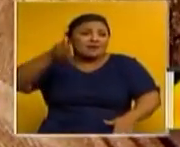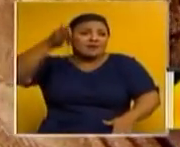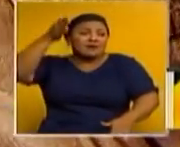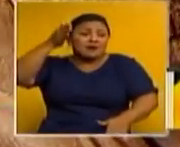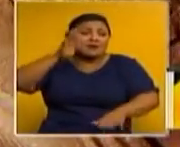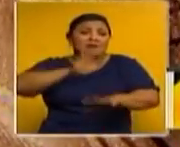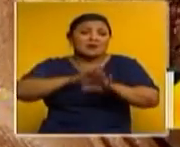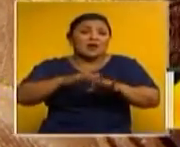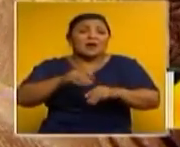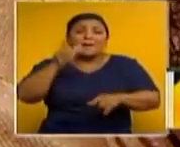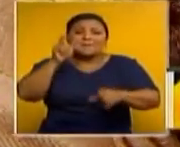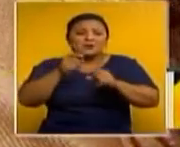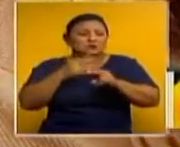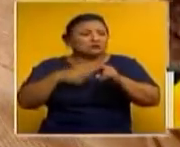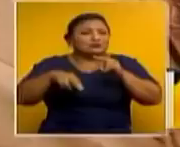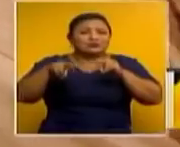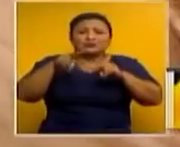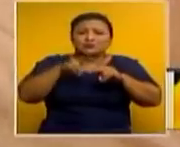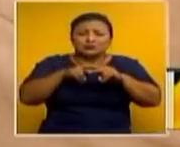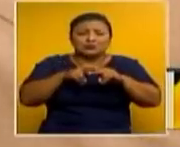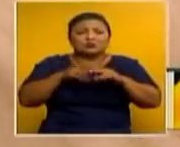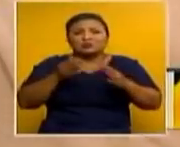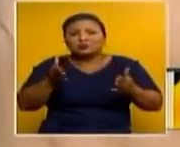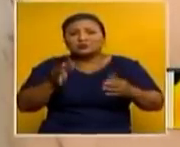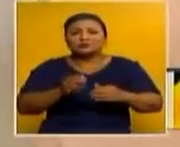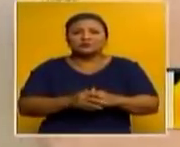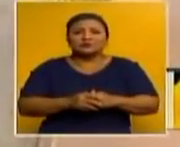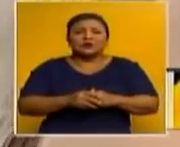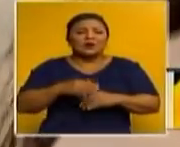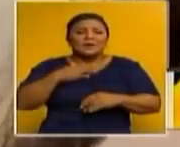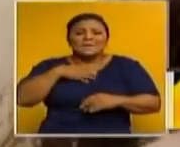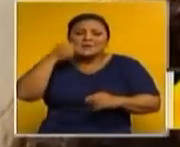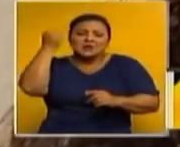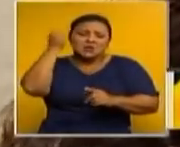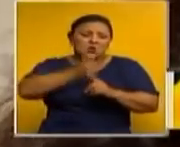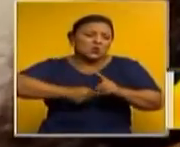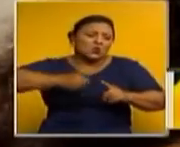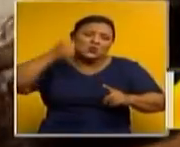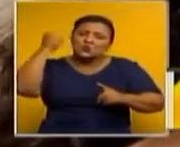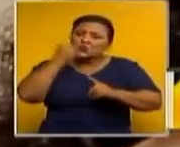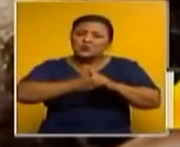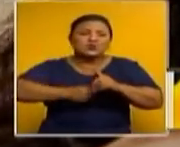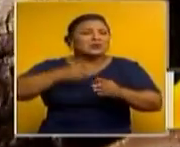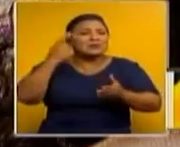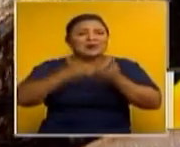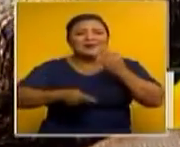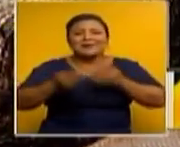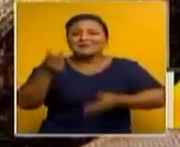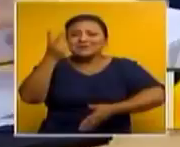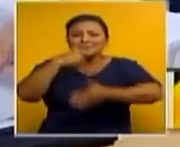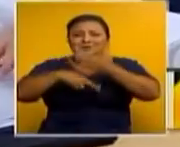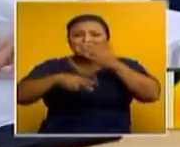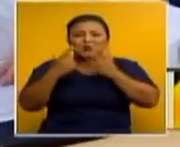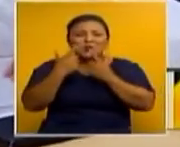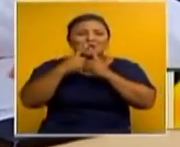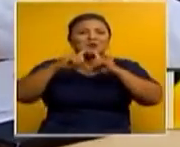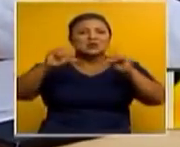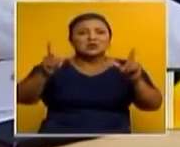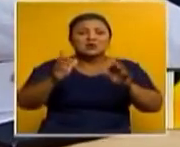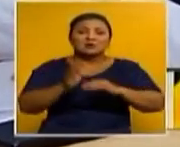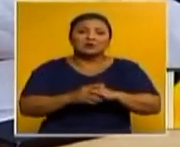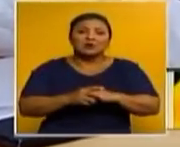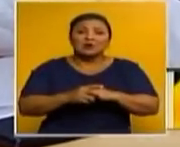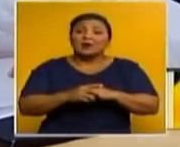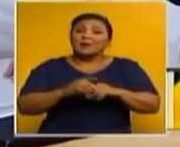son unas personas normales. Mi lucha fue constante para que mis hijos sean libres. Por los vacíos